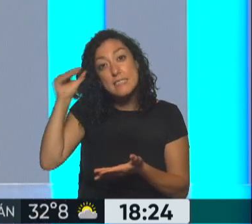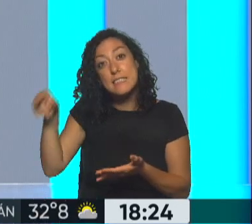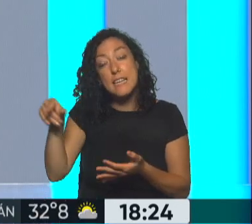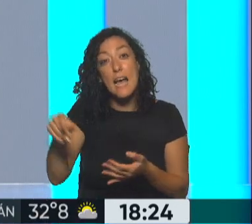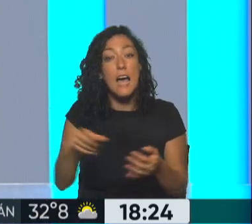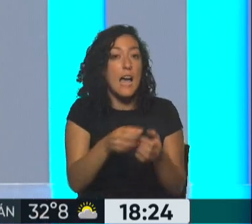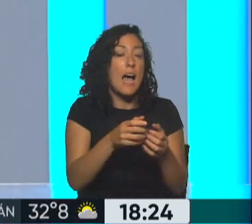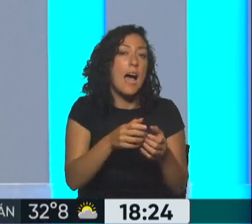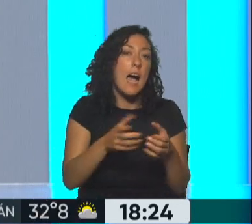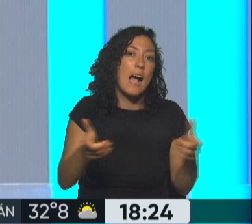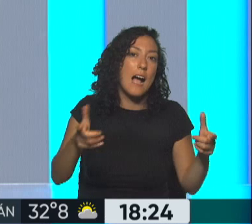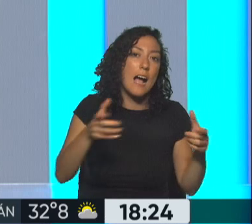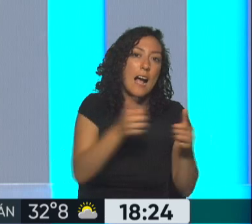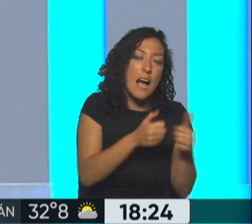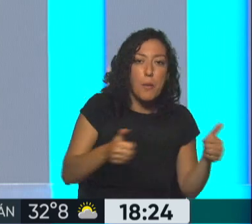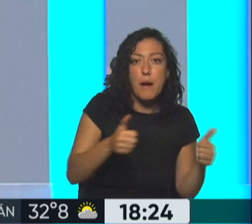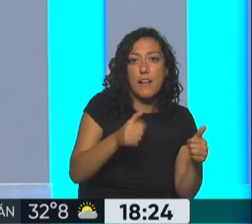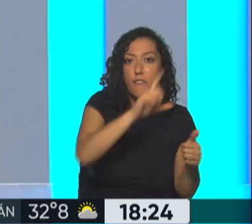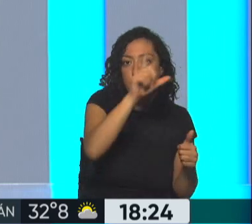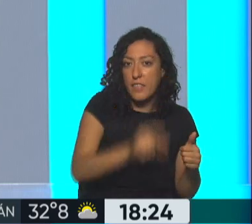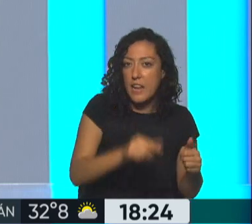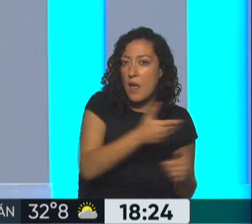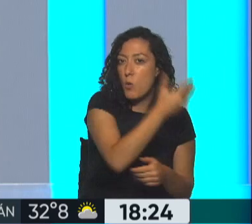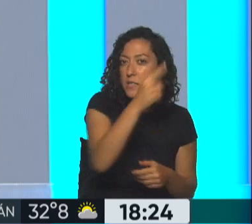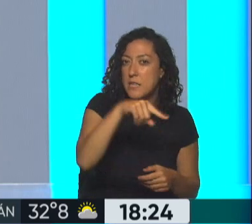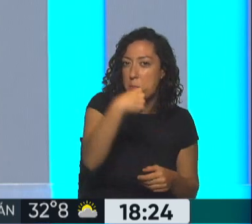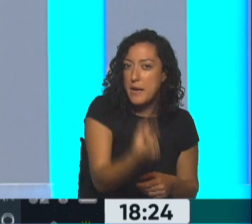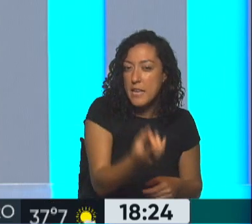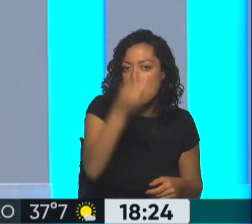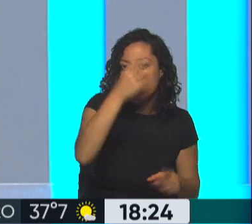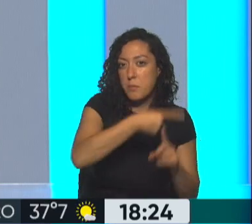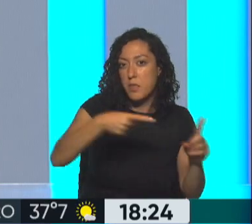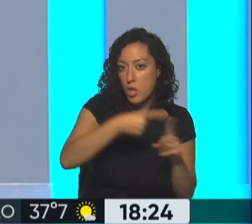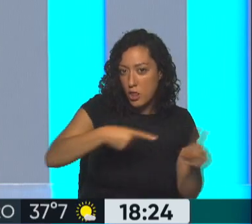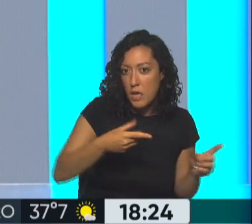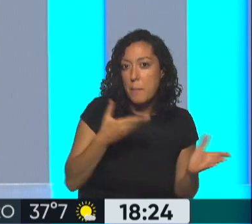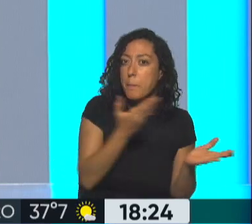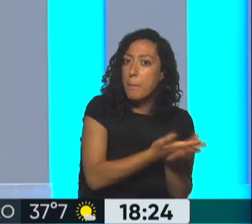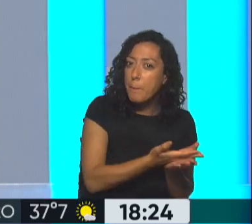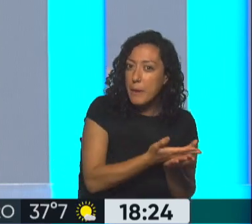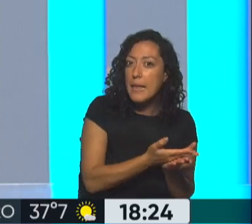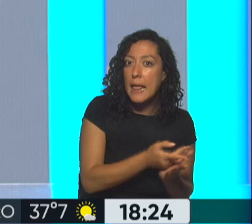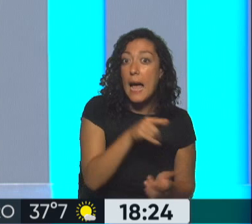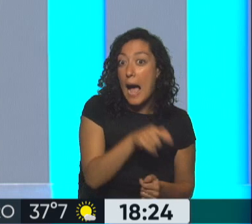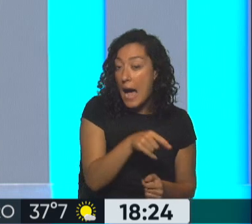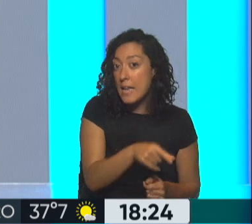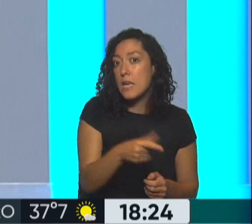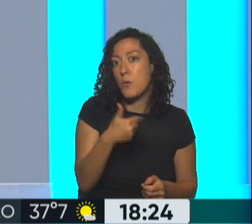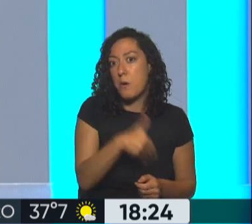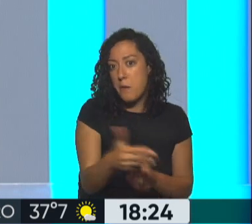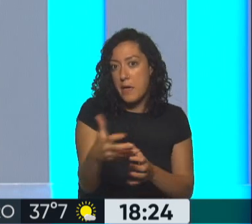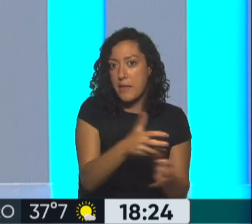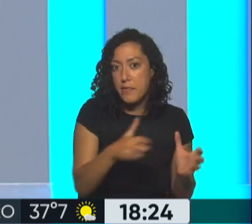Cámara Federal que una audiencia que se va a realizar mañana a las 12 del mediodía, en la que se va a discutir